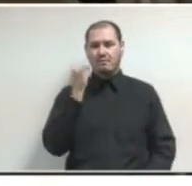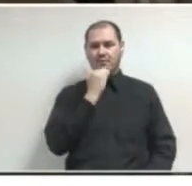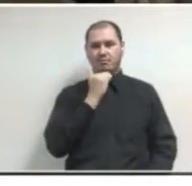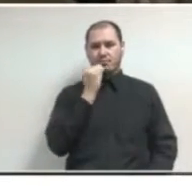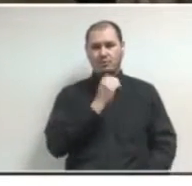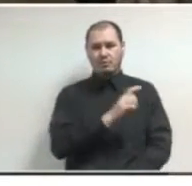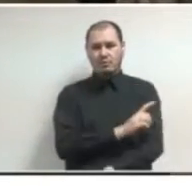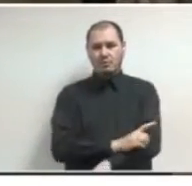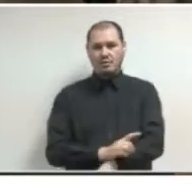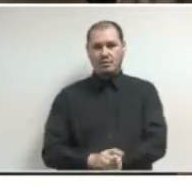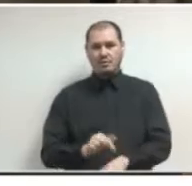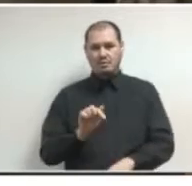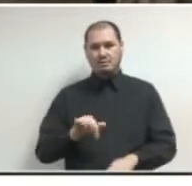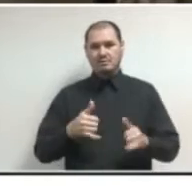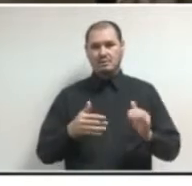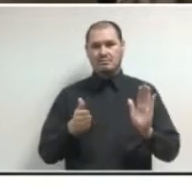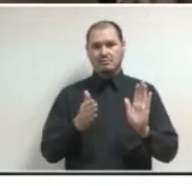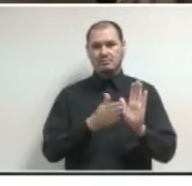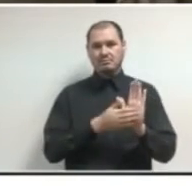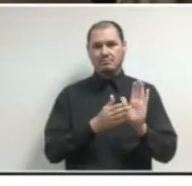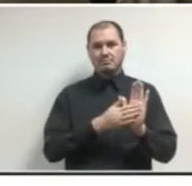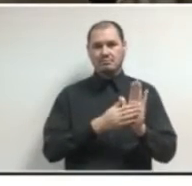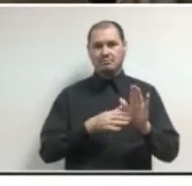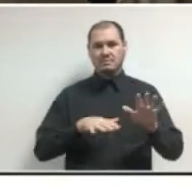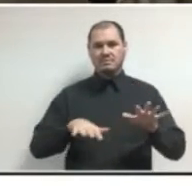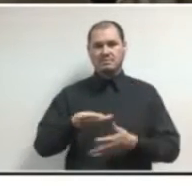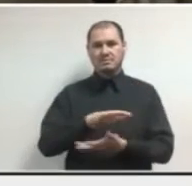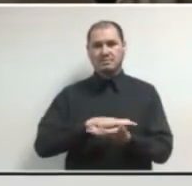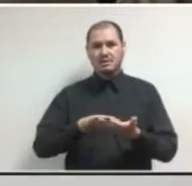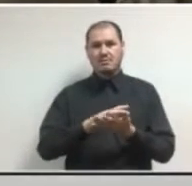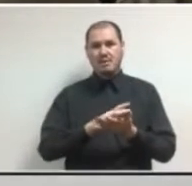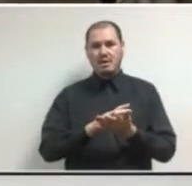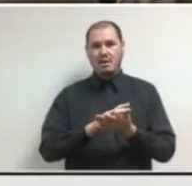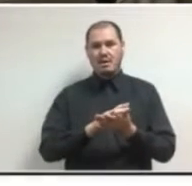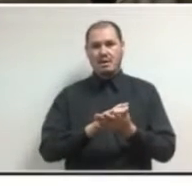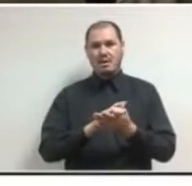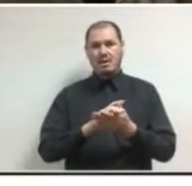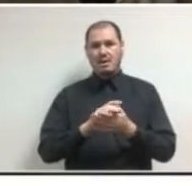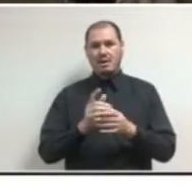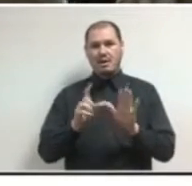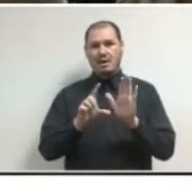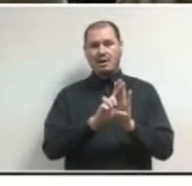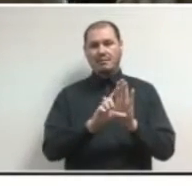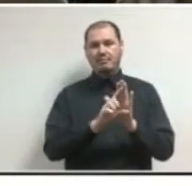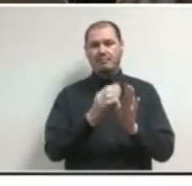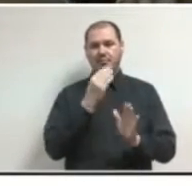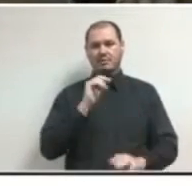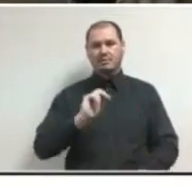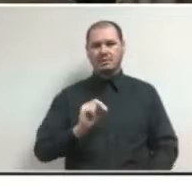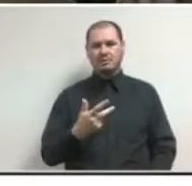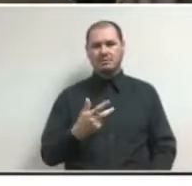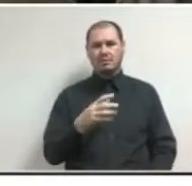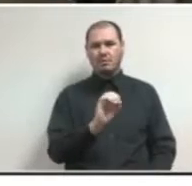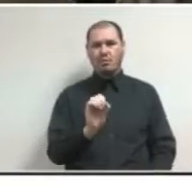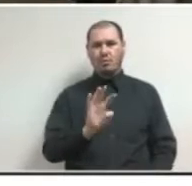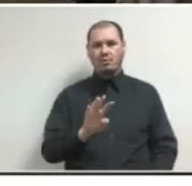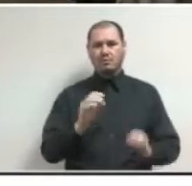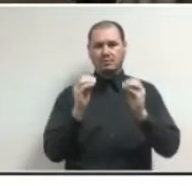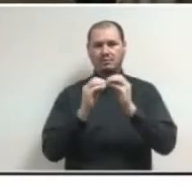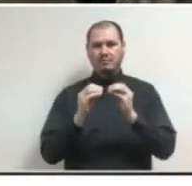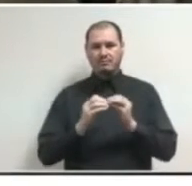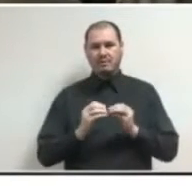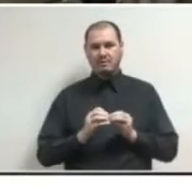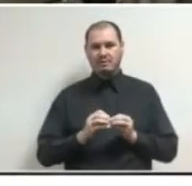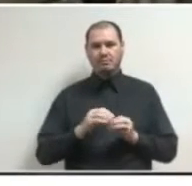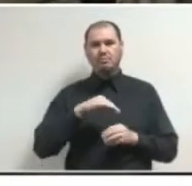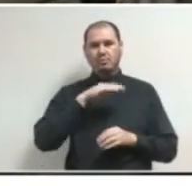proscrito en nuestro sistema legal. Cuando digo hey, sí. Abuso del derecho, ahí por amor, se guardamos con IHB, vos apuntas